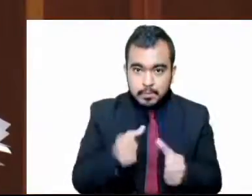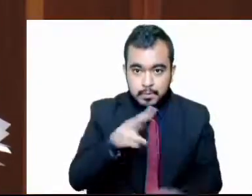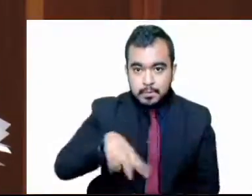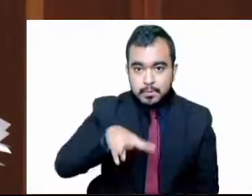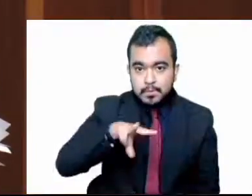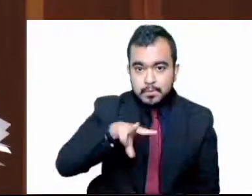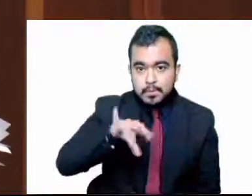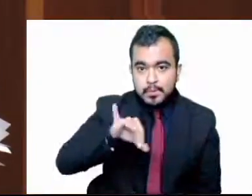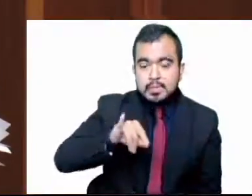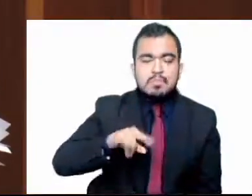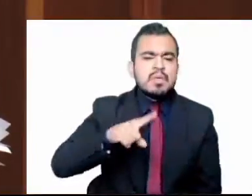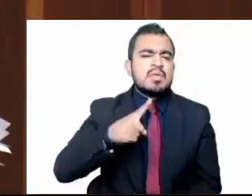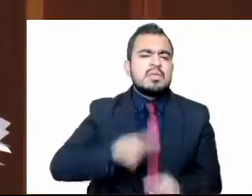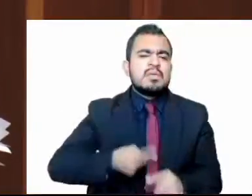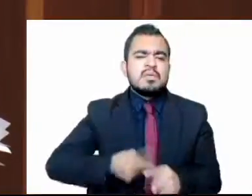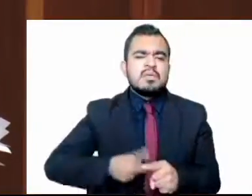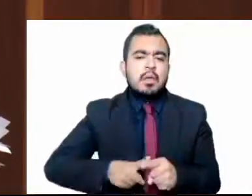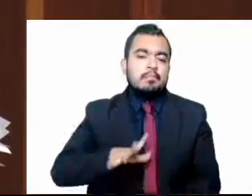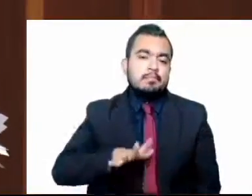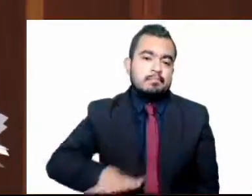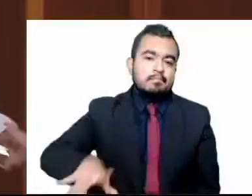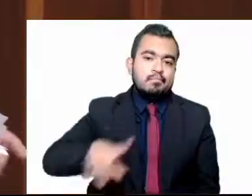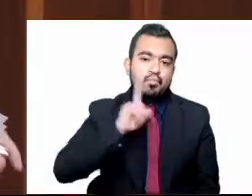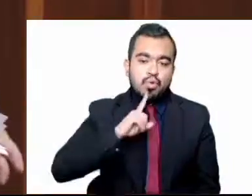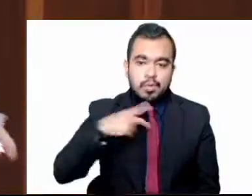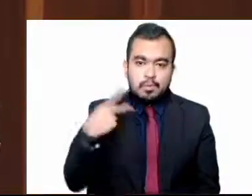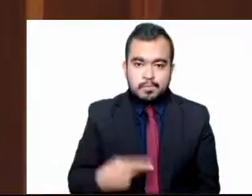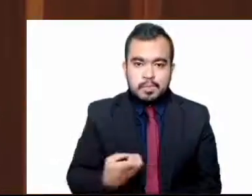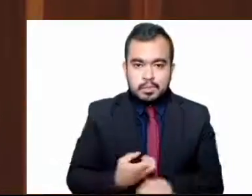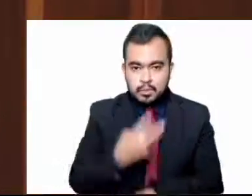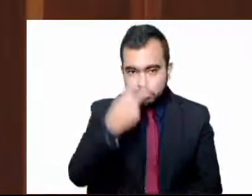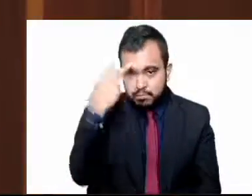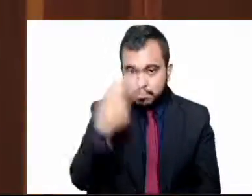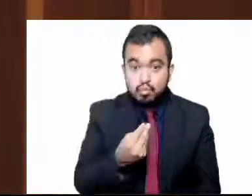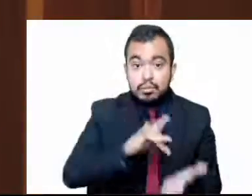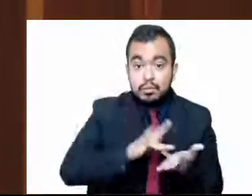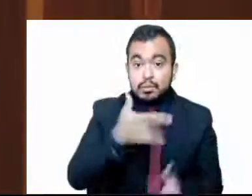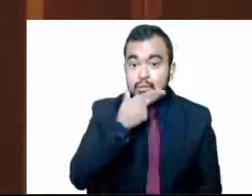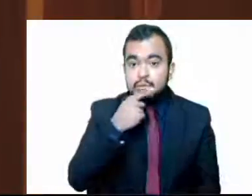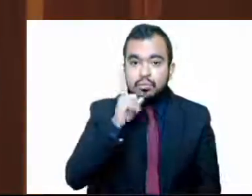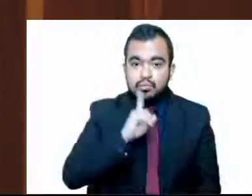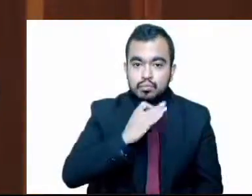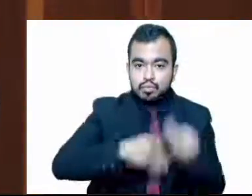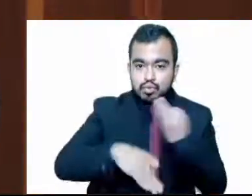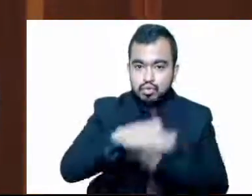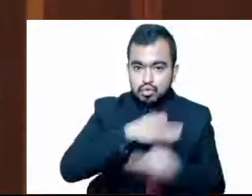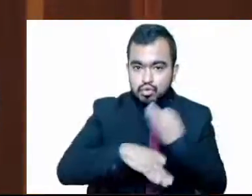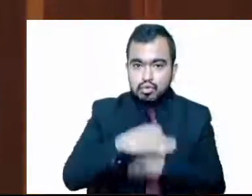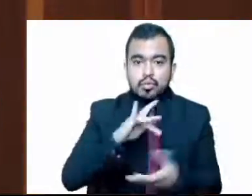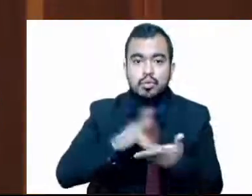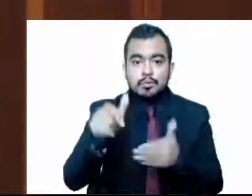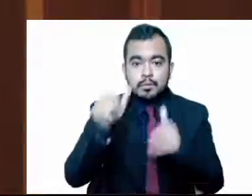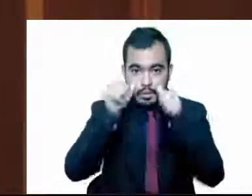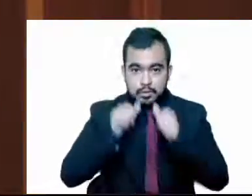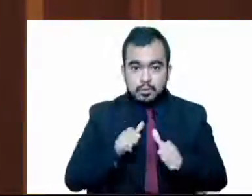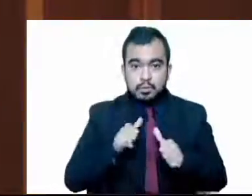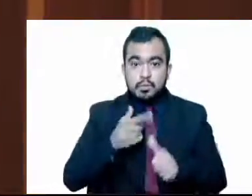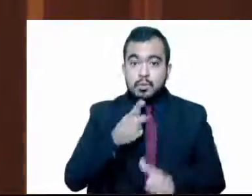mexiquenses. Muchas gracias a todas y a todos, agradezco su atención y es cuanto, diputada presidenta.